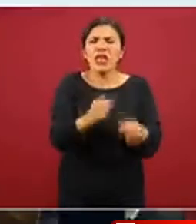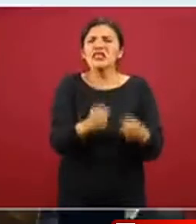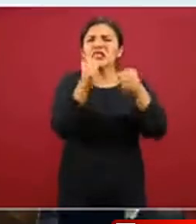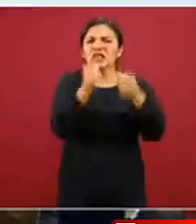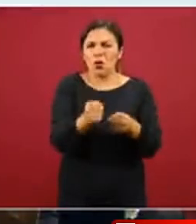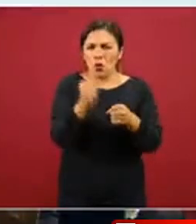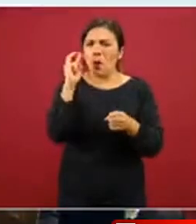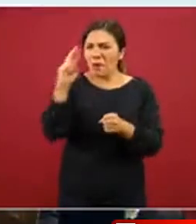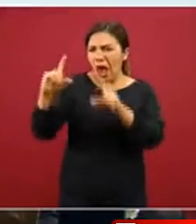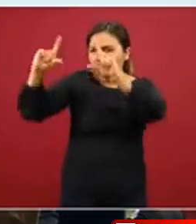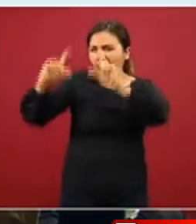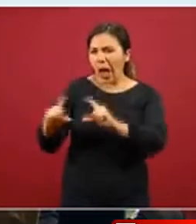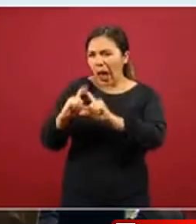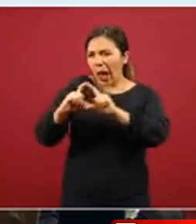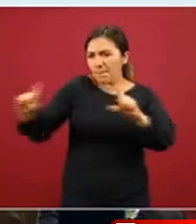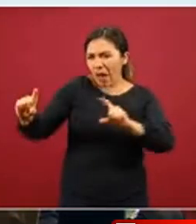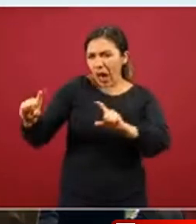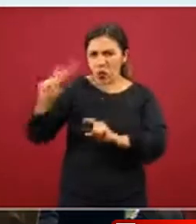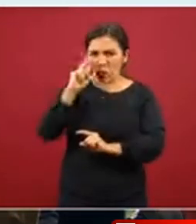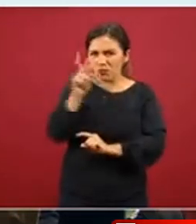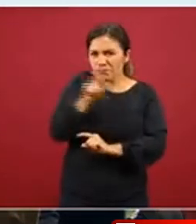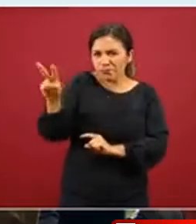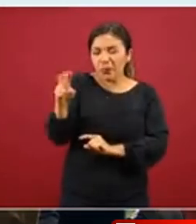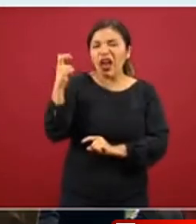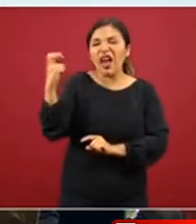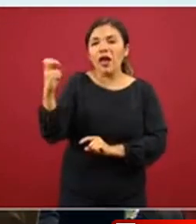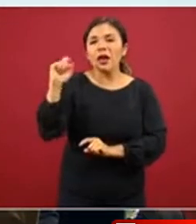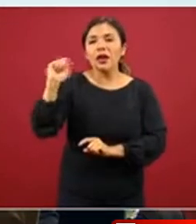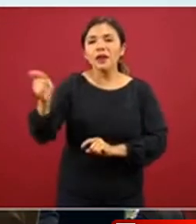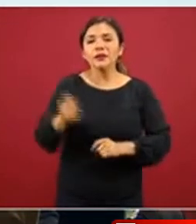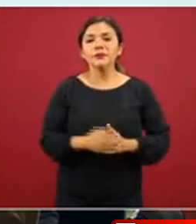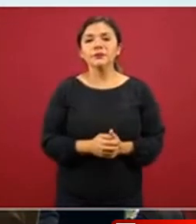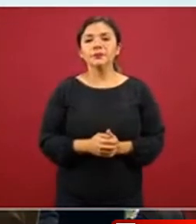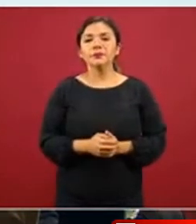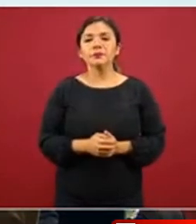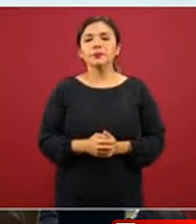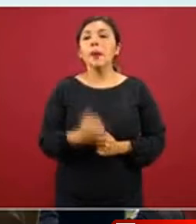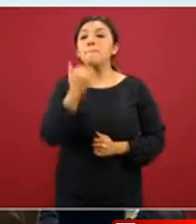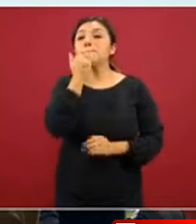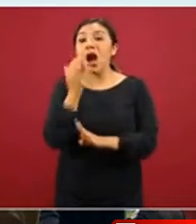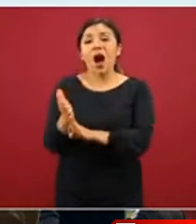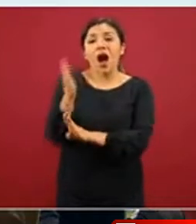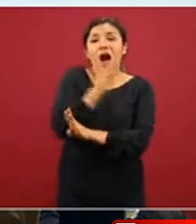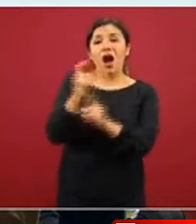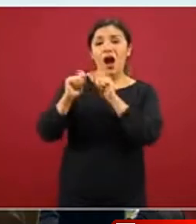pueden leer. Esto viene siendo, que es, en la anterior, por favor,